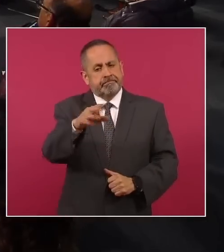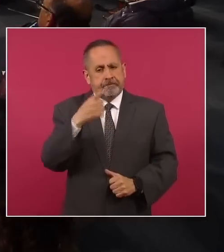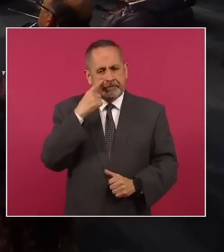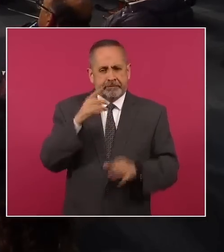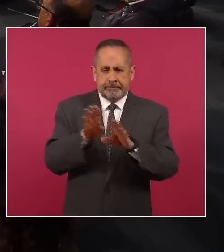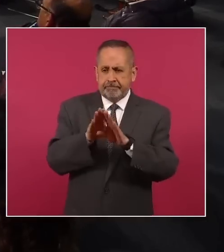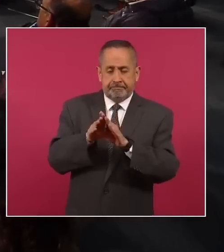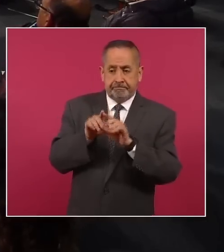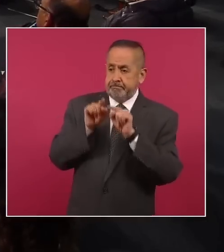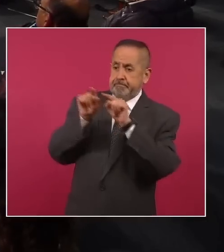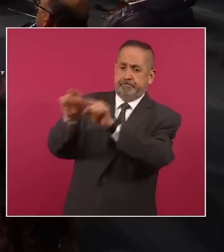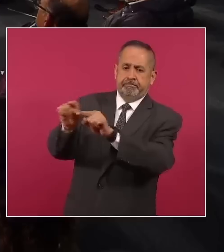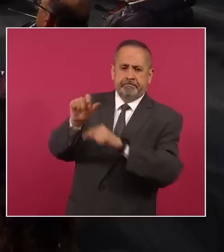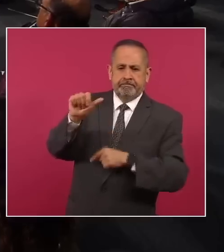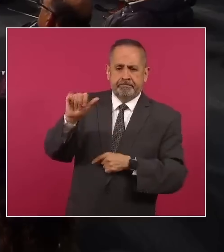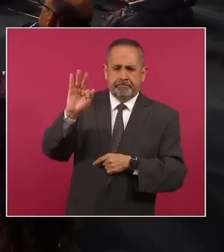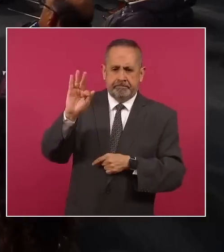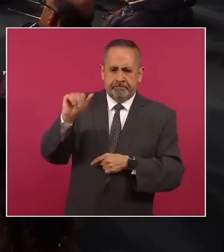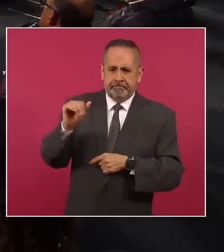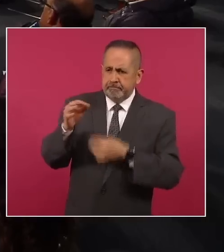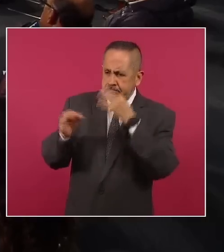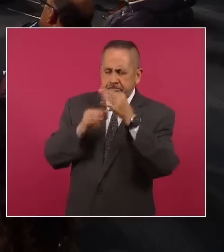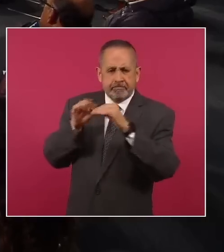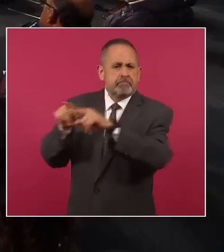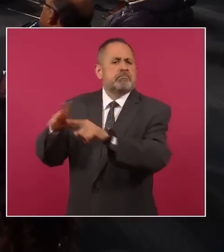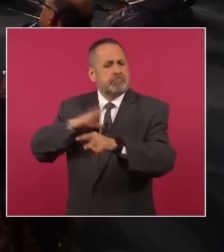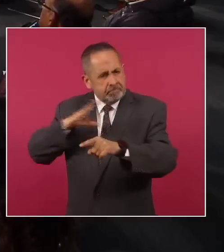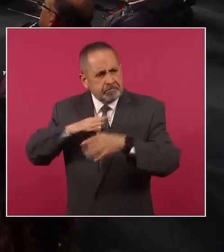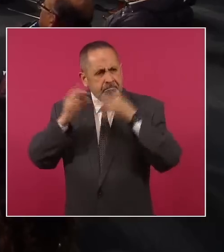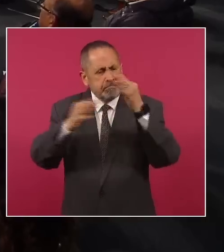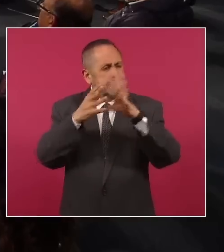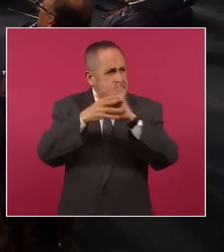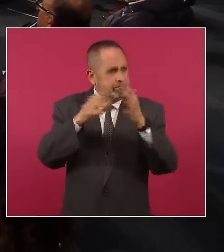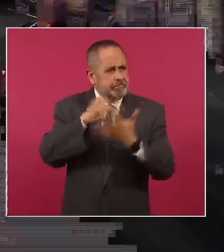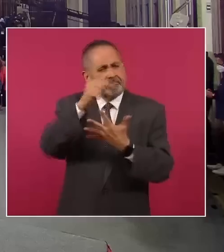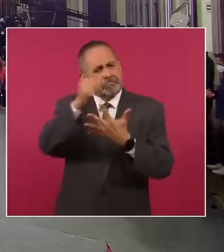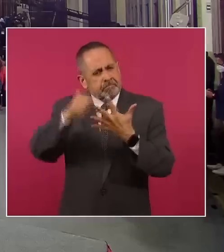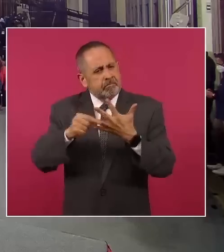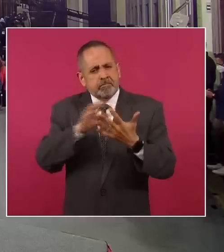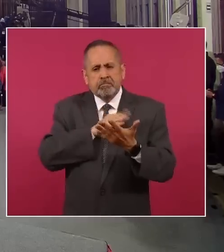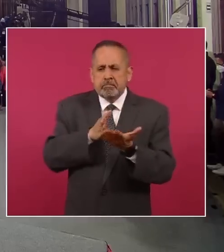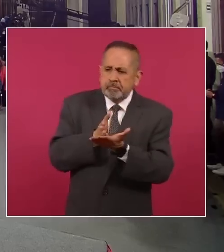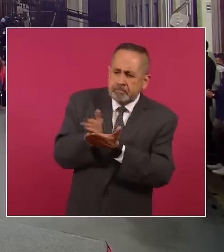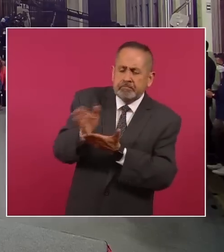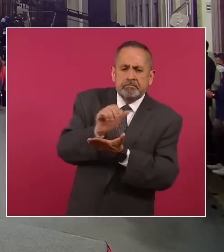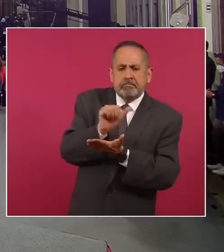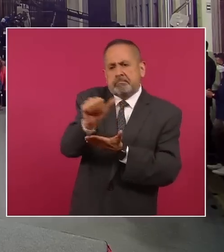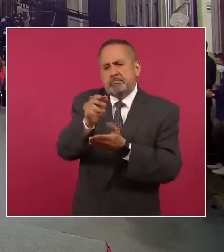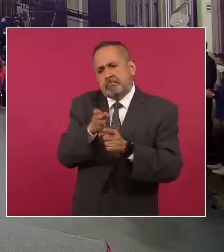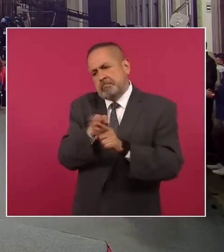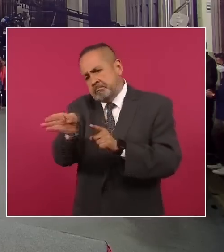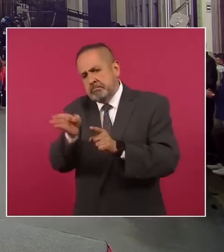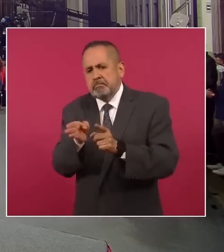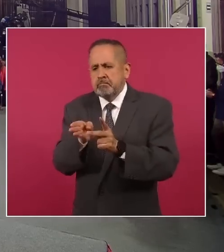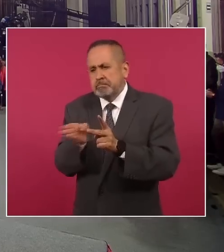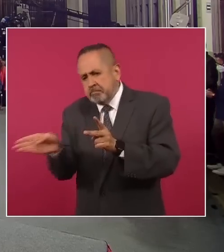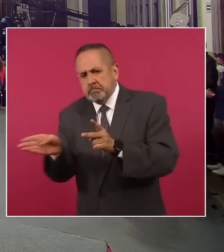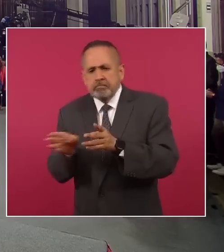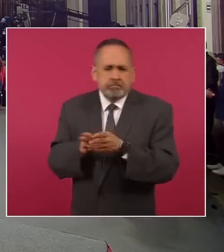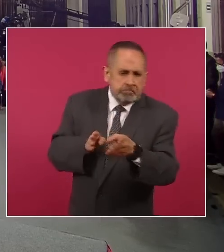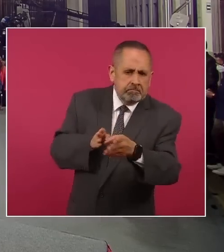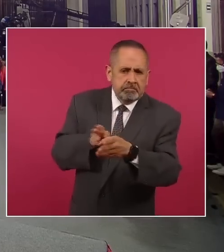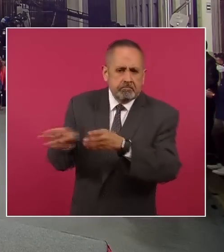al aeropuerto hay toda una campaña y vamos a seguir este insistiendo Incluso en este mes